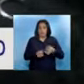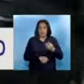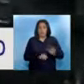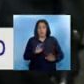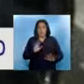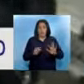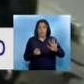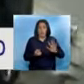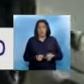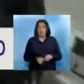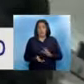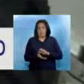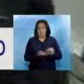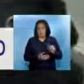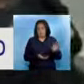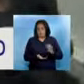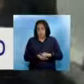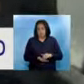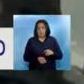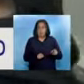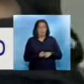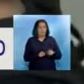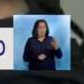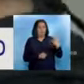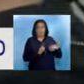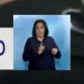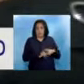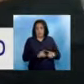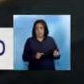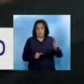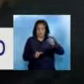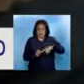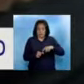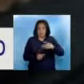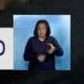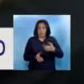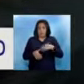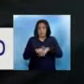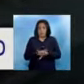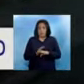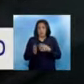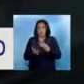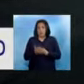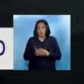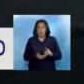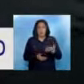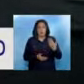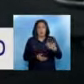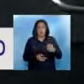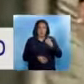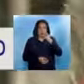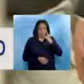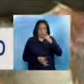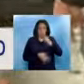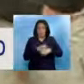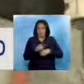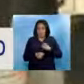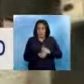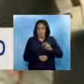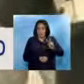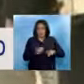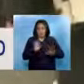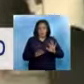11 meses más. El también ex candidato presidencial se encuentra recluido sin condena desde junio del año